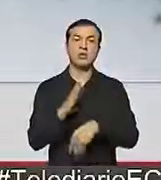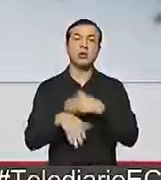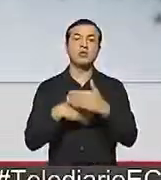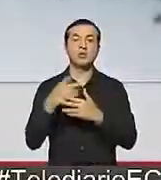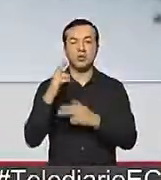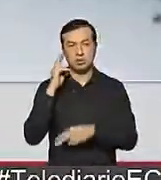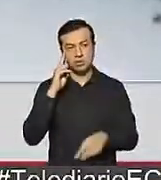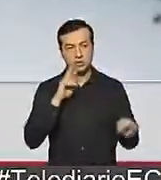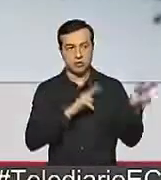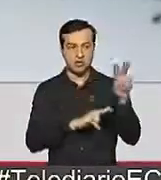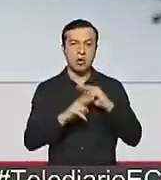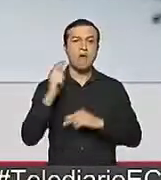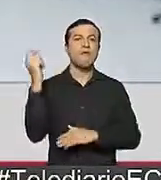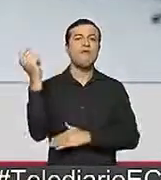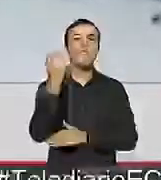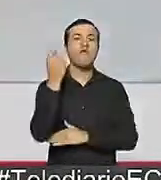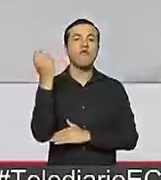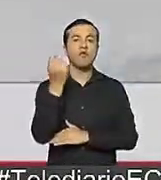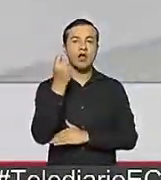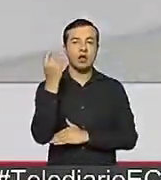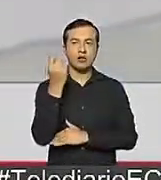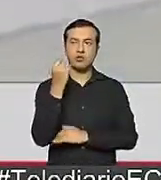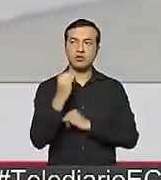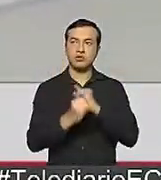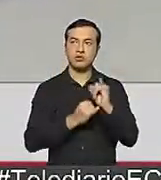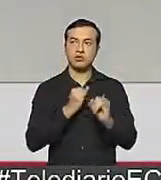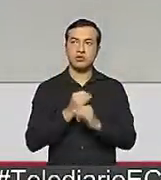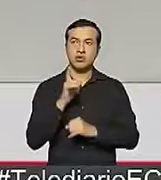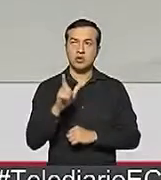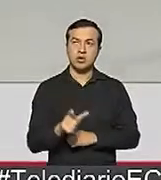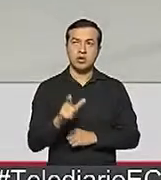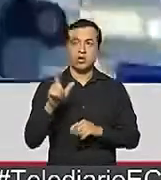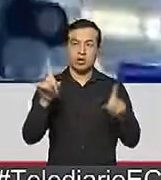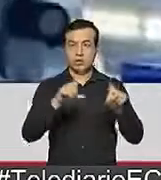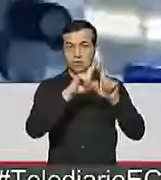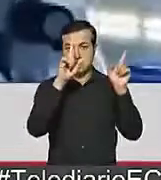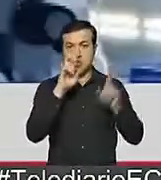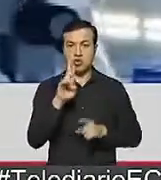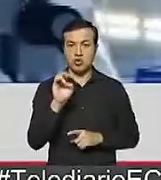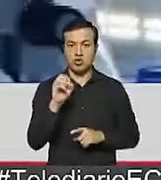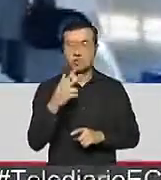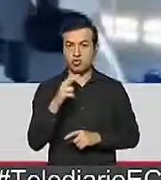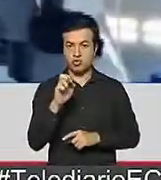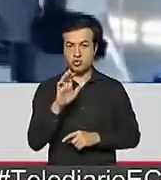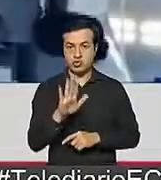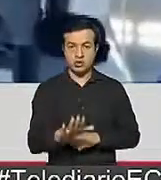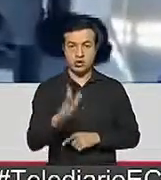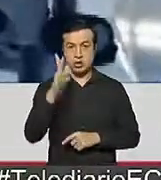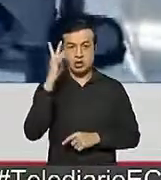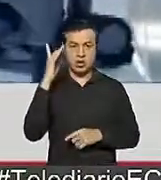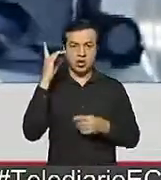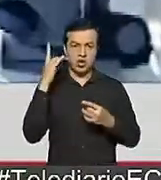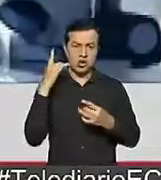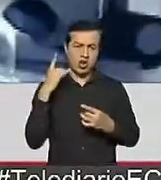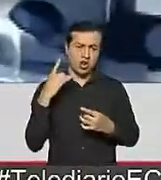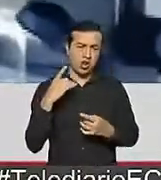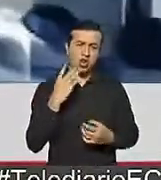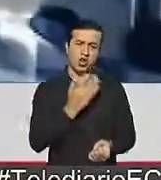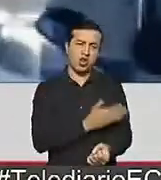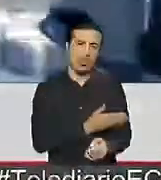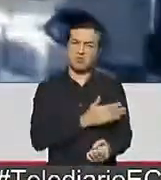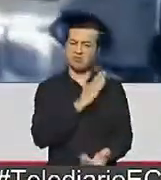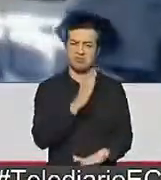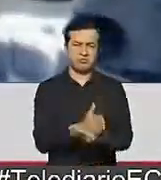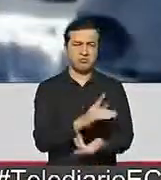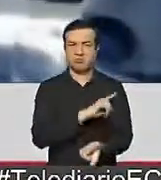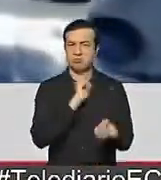examen que ofrece la Fundación de Medicina Internacional de la farmacéutica Roche, dejando atrás el doloroso proceso y